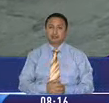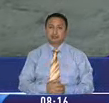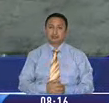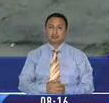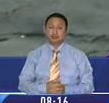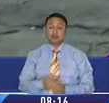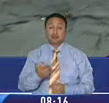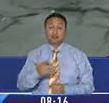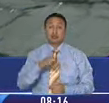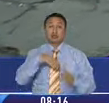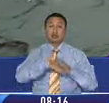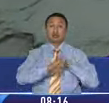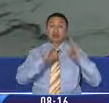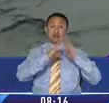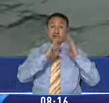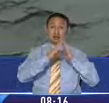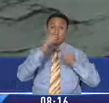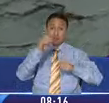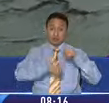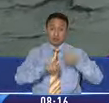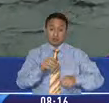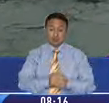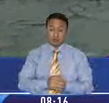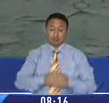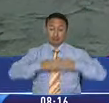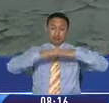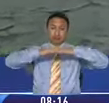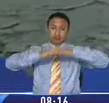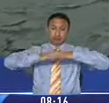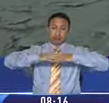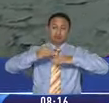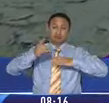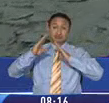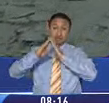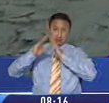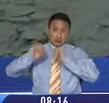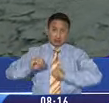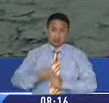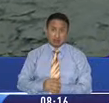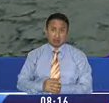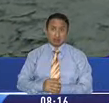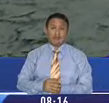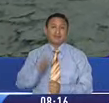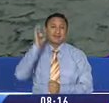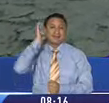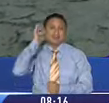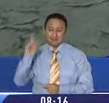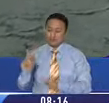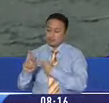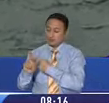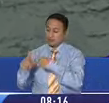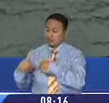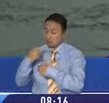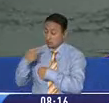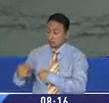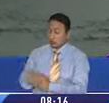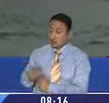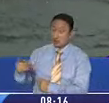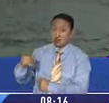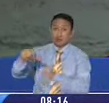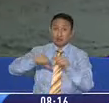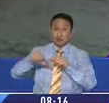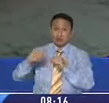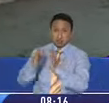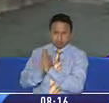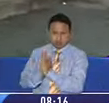las viviendas por el paso de los vehículos? La tierra sigue cediendo. Mi señora, muy buenos días. Ustedes me decían que ya acudieron a la administración zonal a realizar